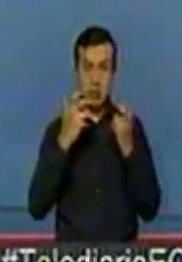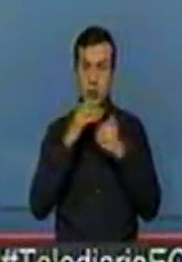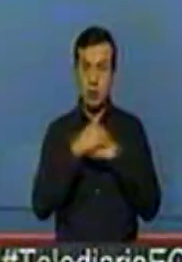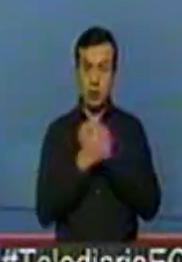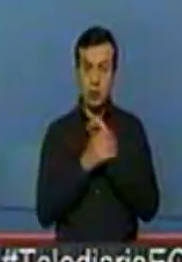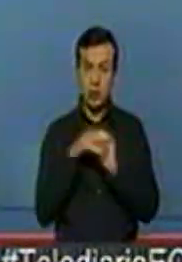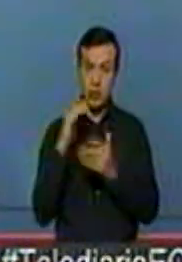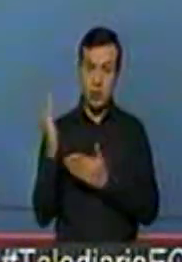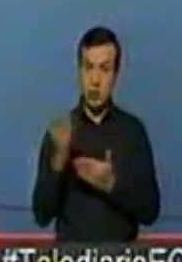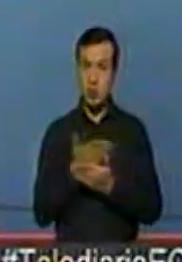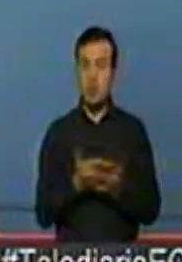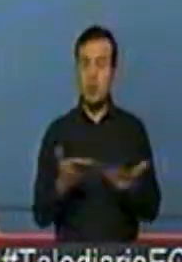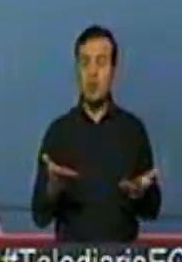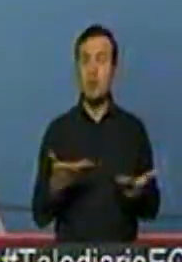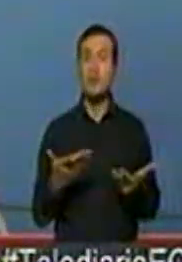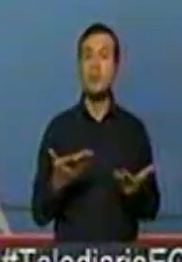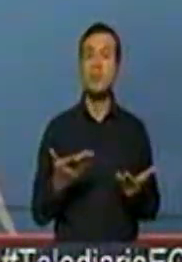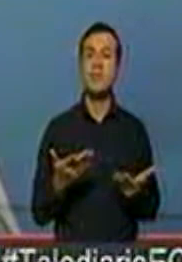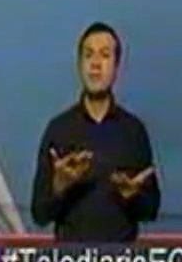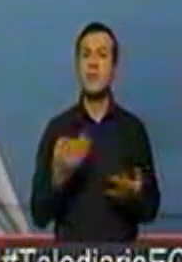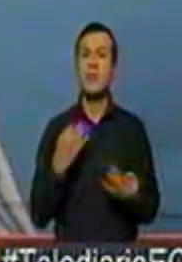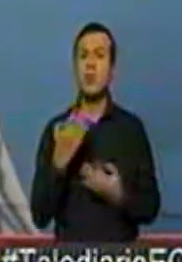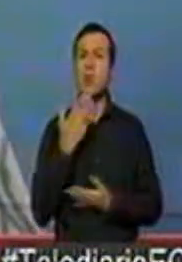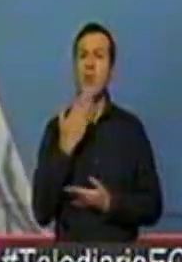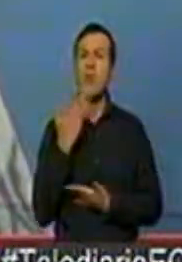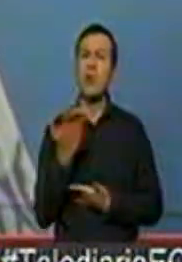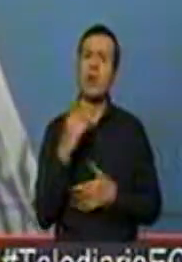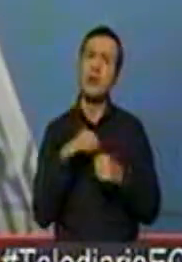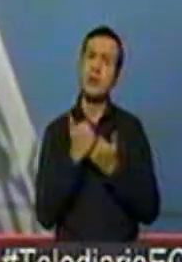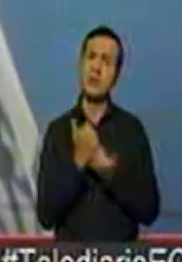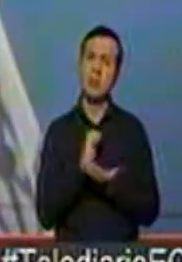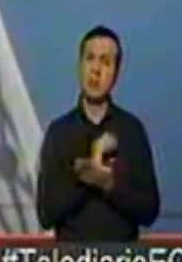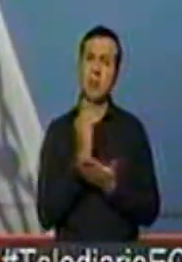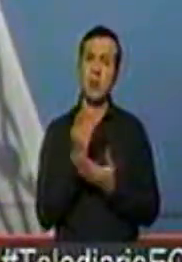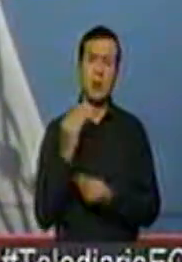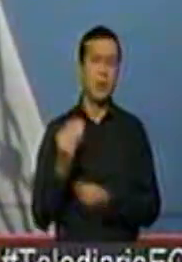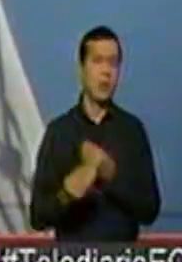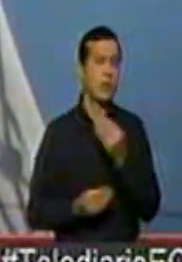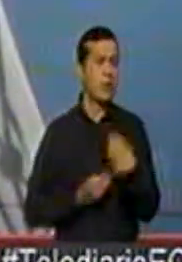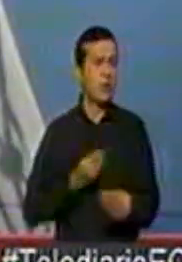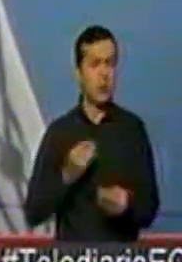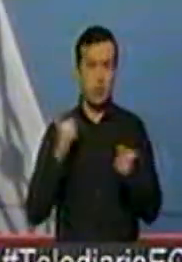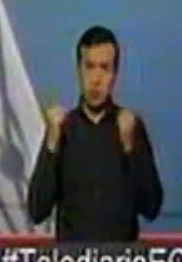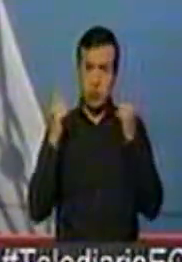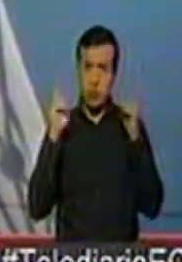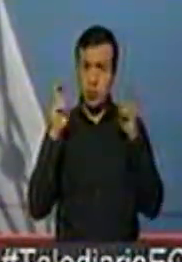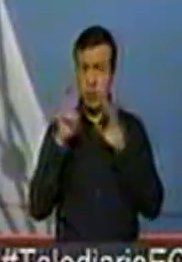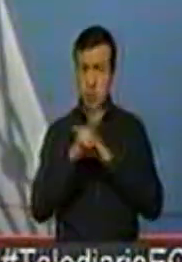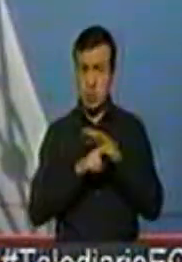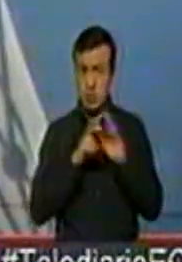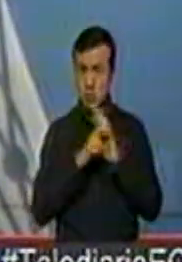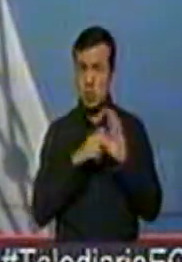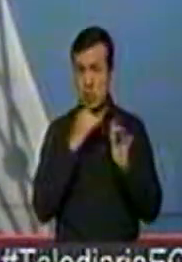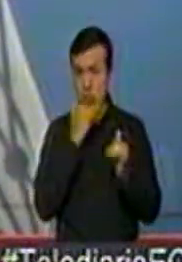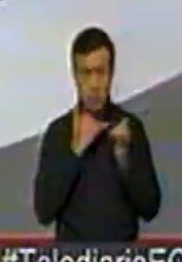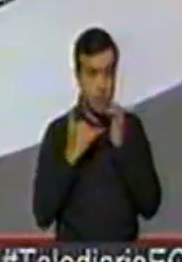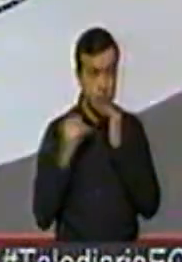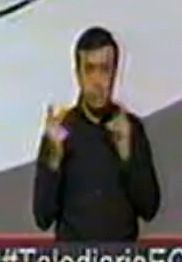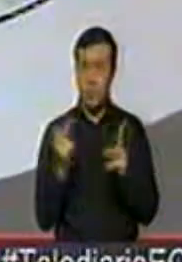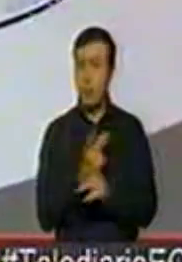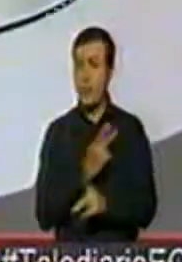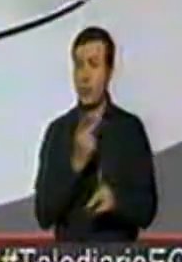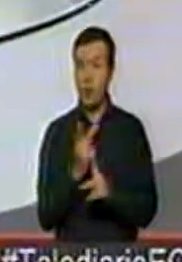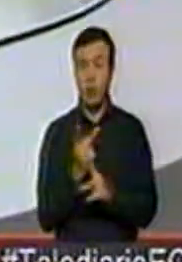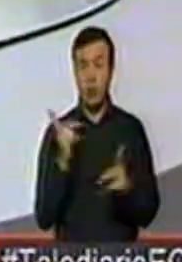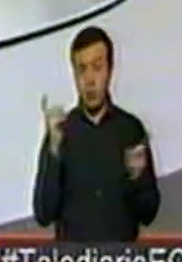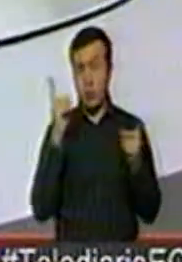su presencia para que también nos comente desde la Asamblea qué se puede hacer para regular estas actividades y estos